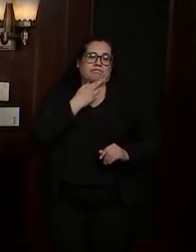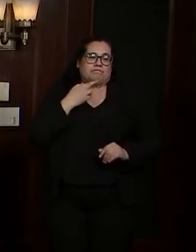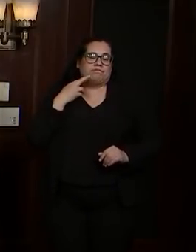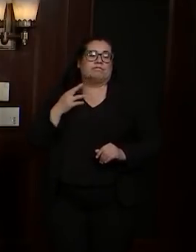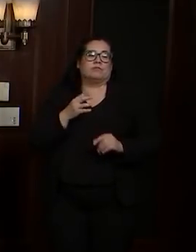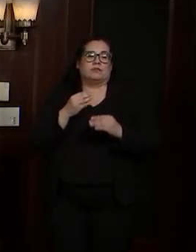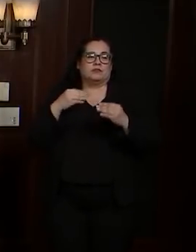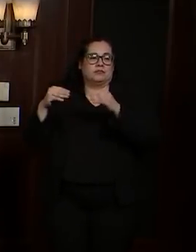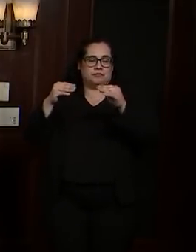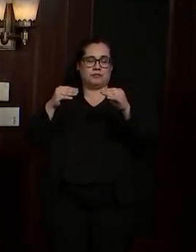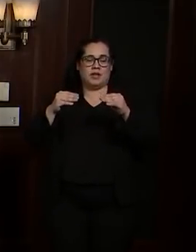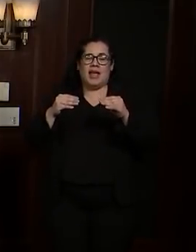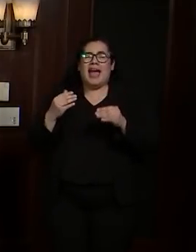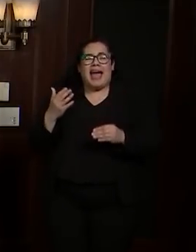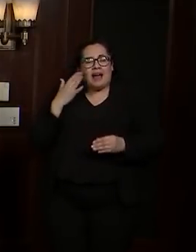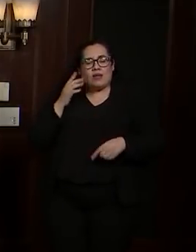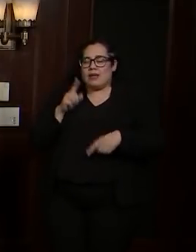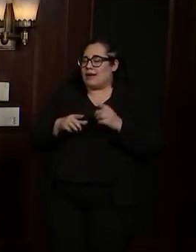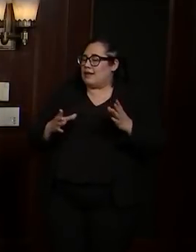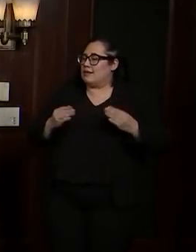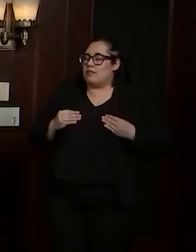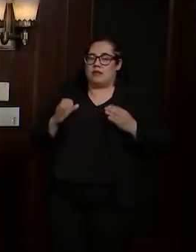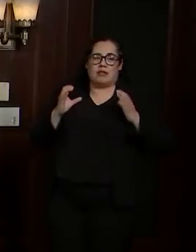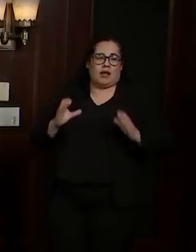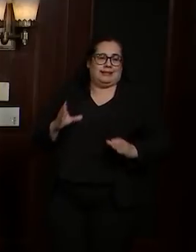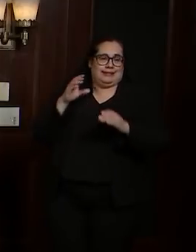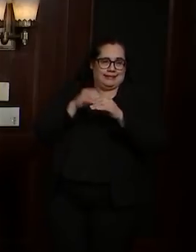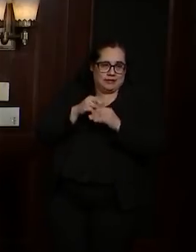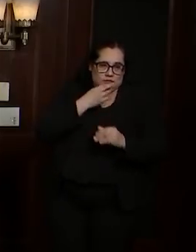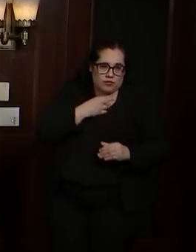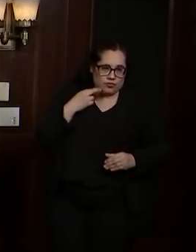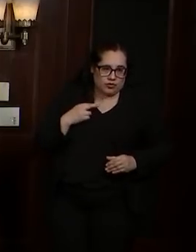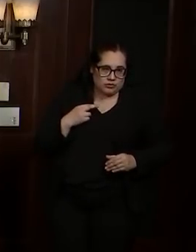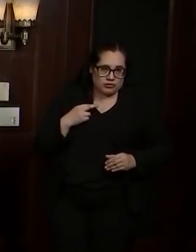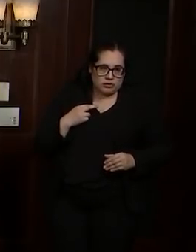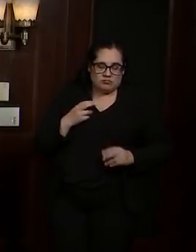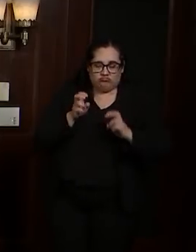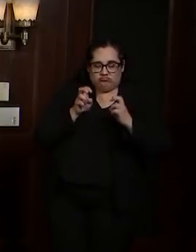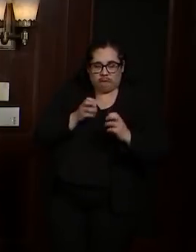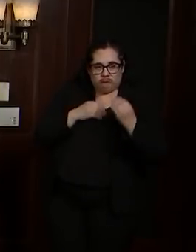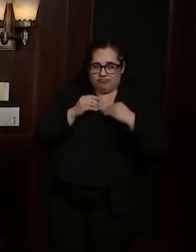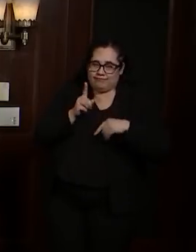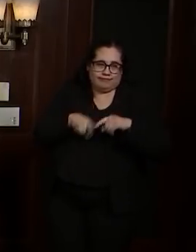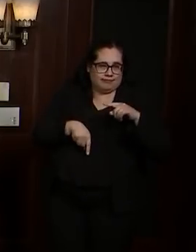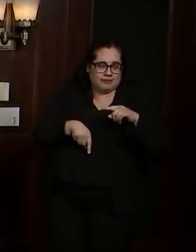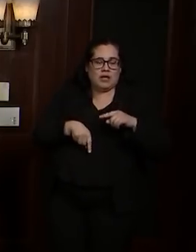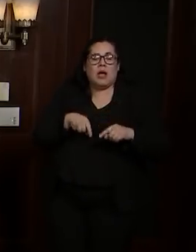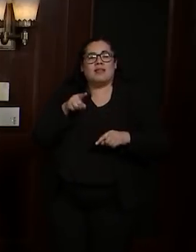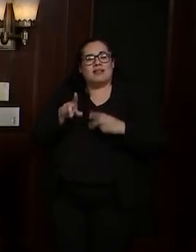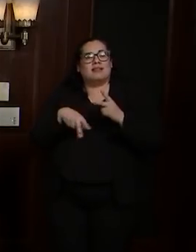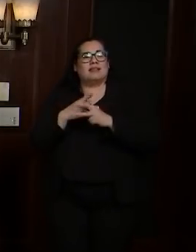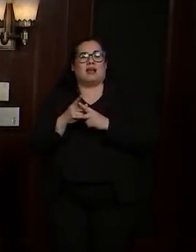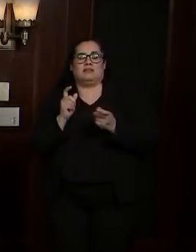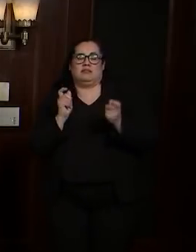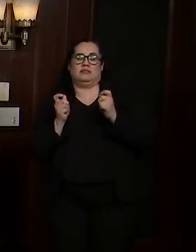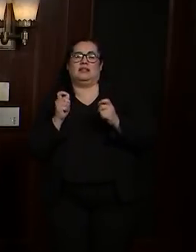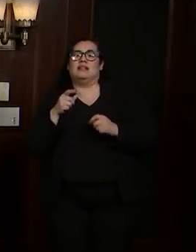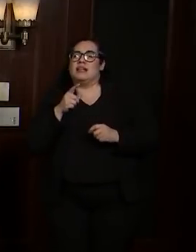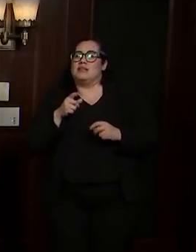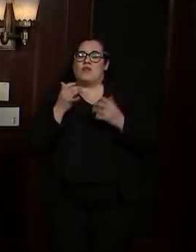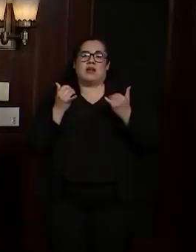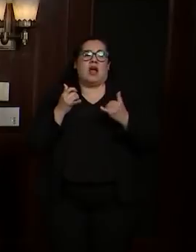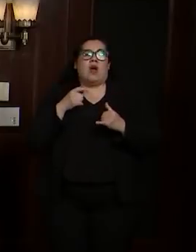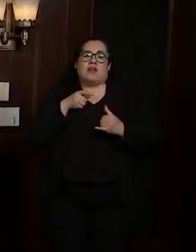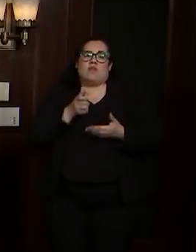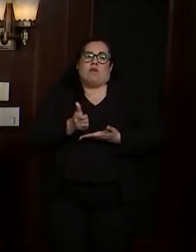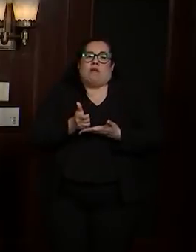y mercados. Aunque no puedan aceptar clientes en sus restaurantes, esta forma de innovación, en mi opinión, este momento